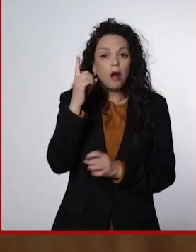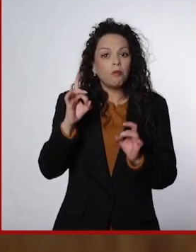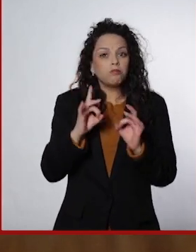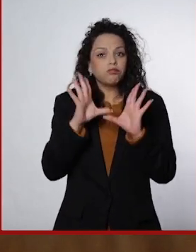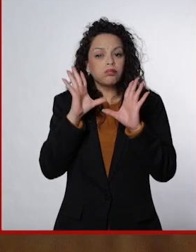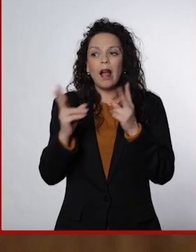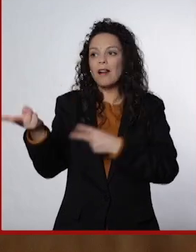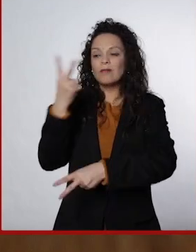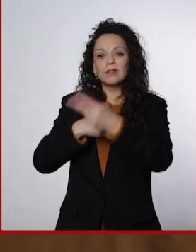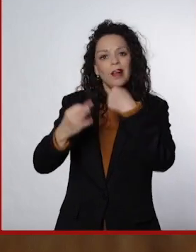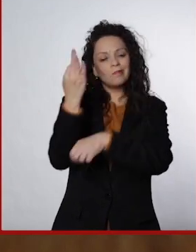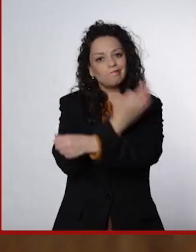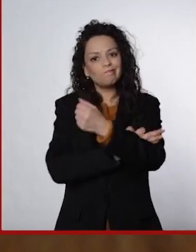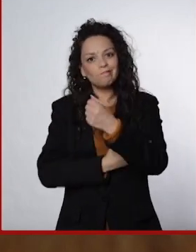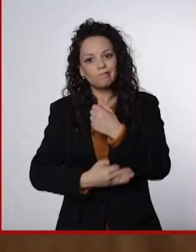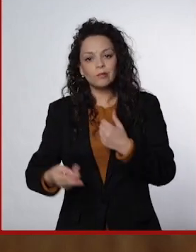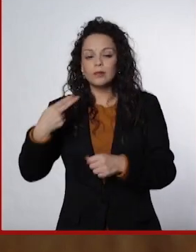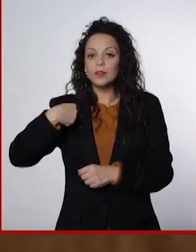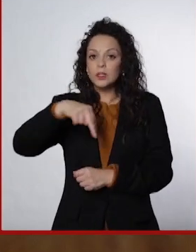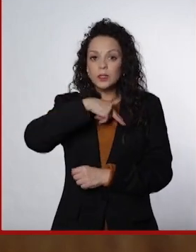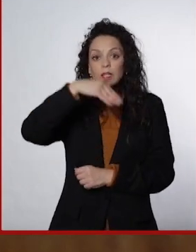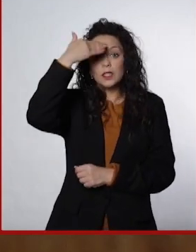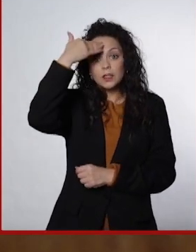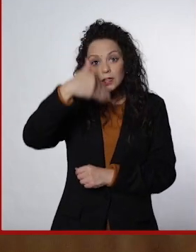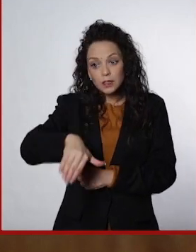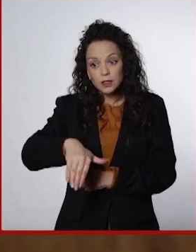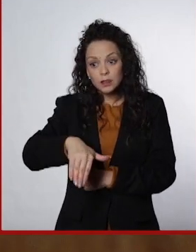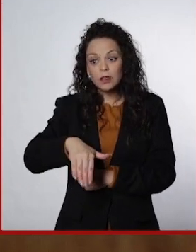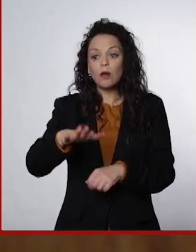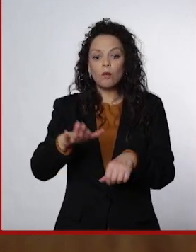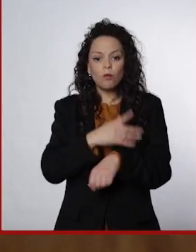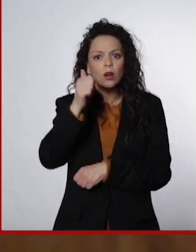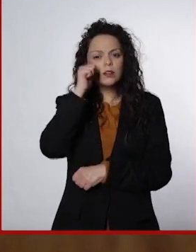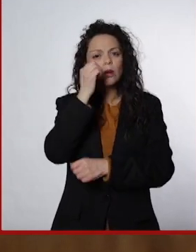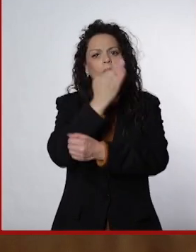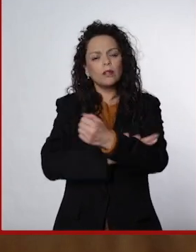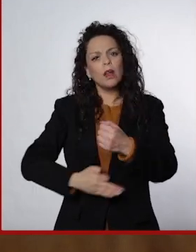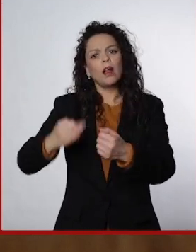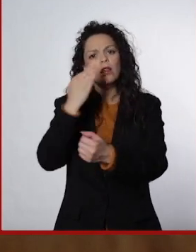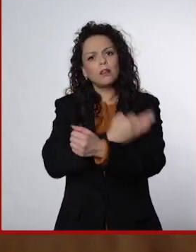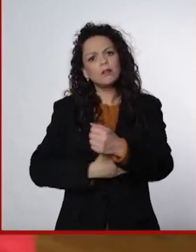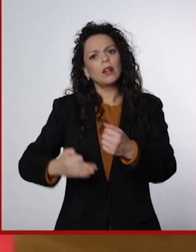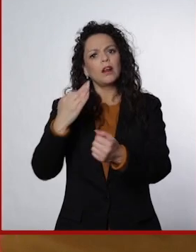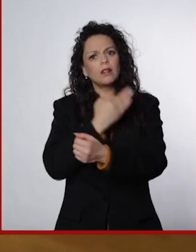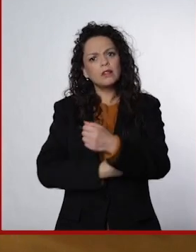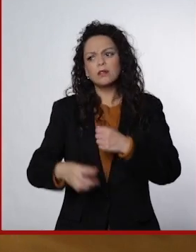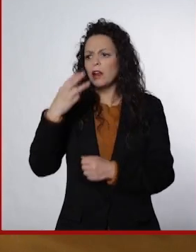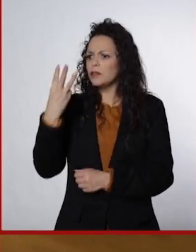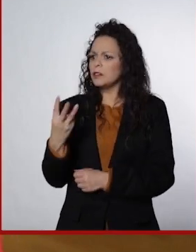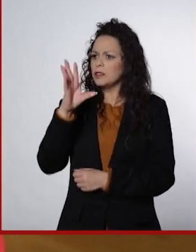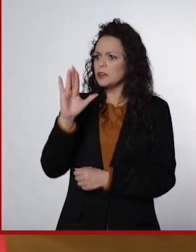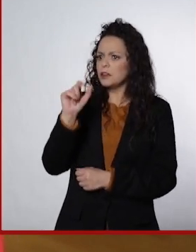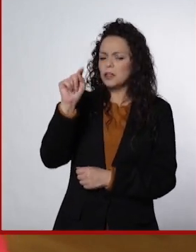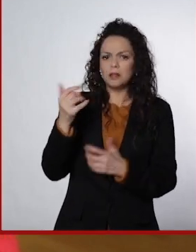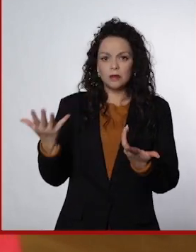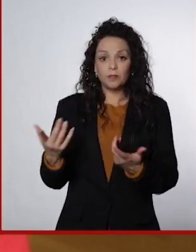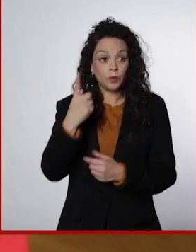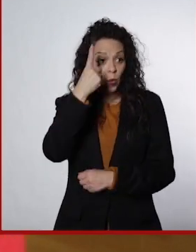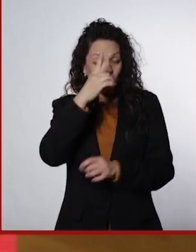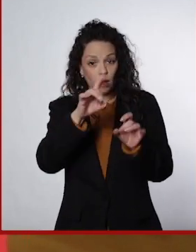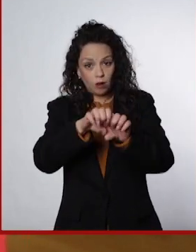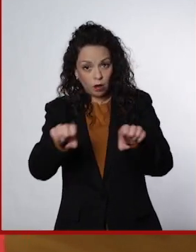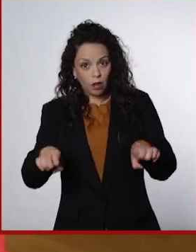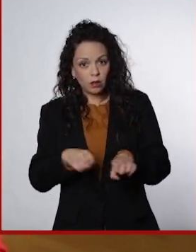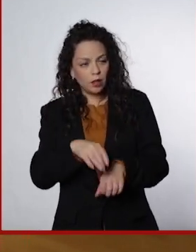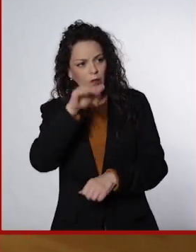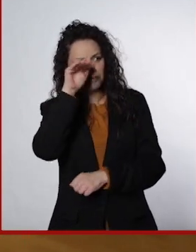con retardo y sabemos que ha llegado tarde a las 3 citas, al menos en 3 ocasiones. Alguien del equipo se dirige a esta